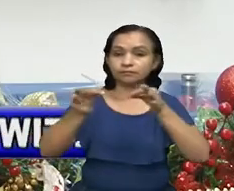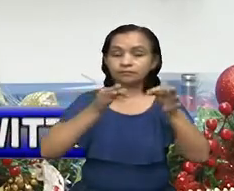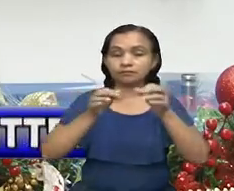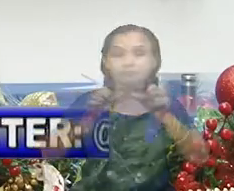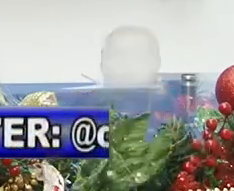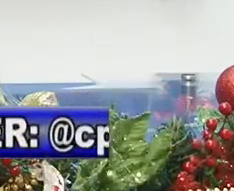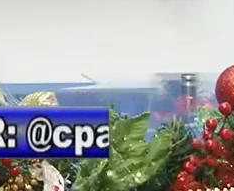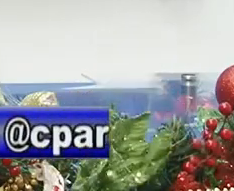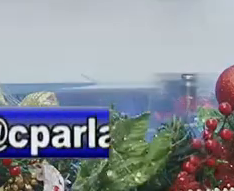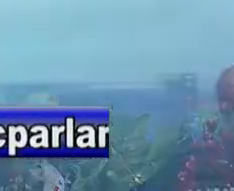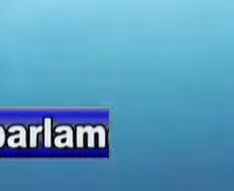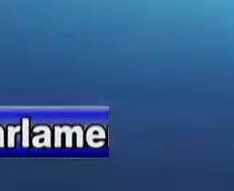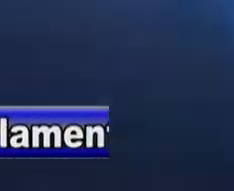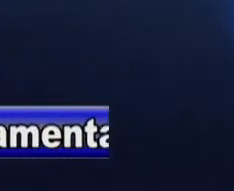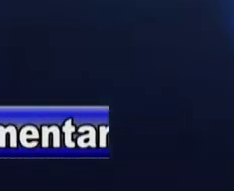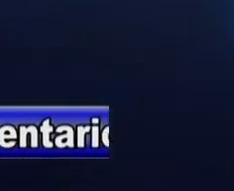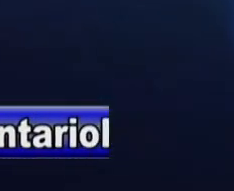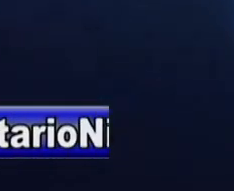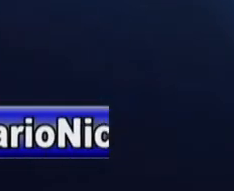continuación.